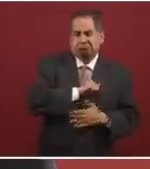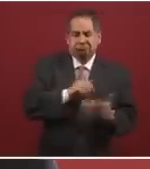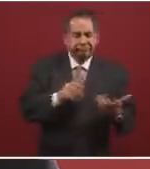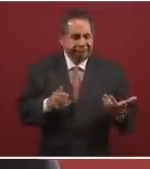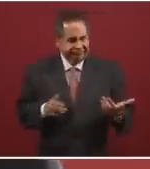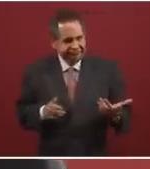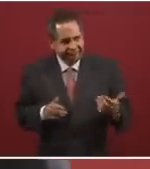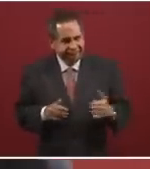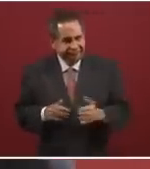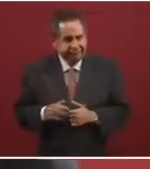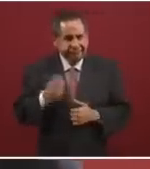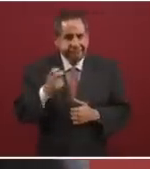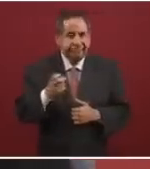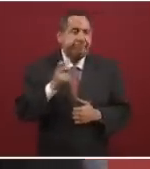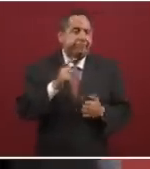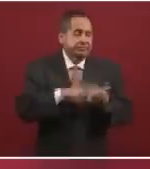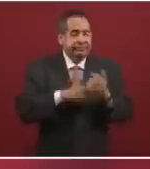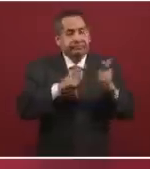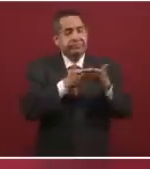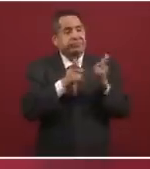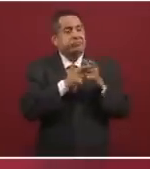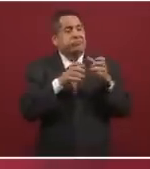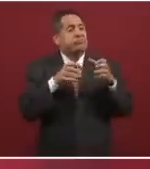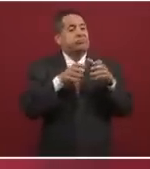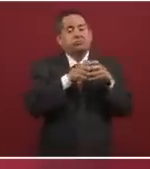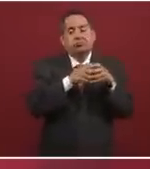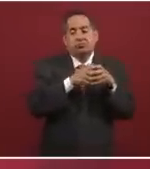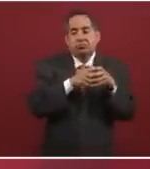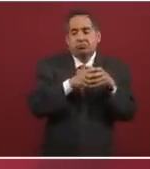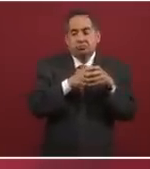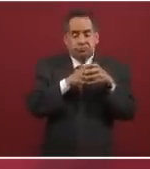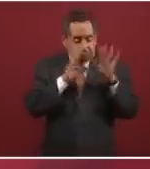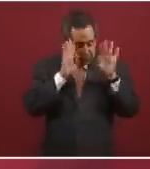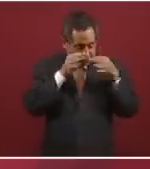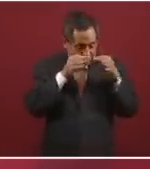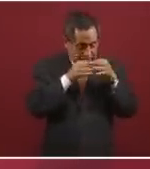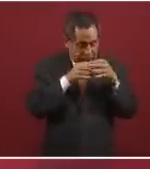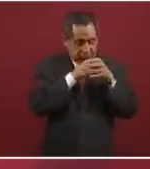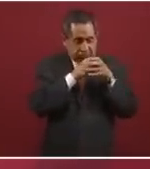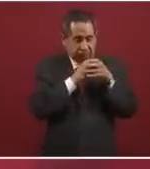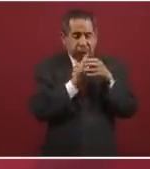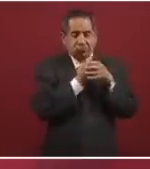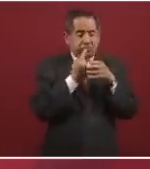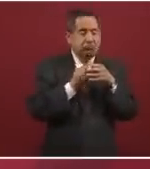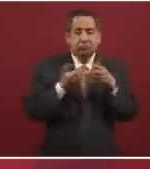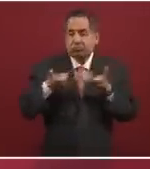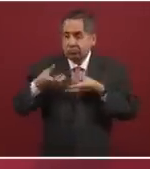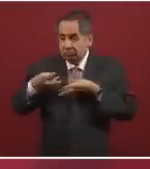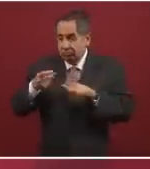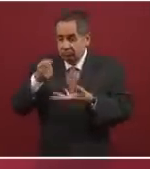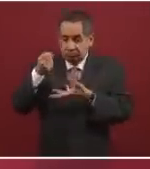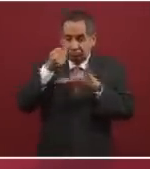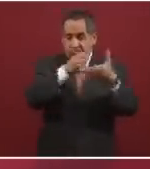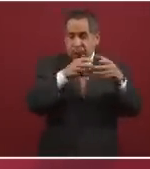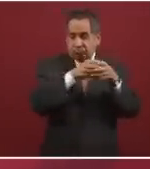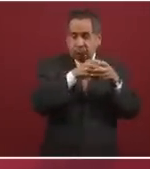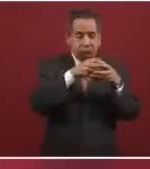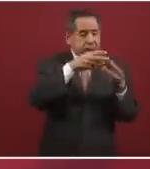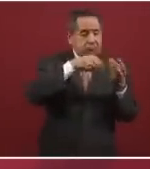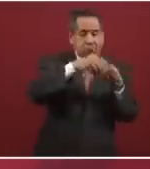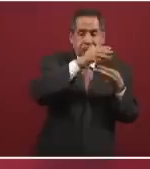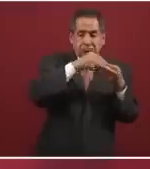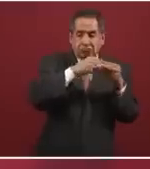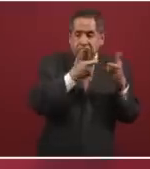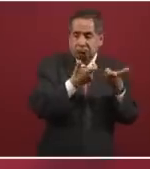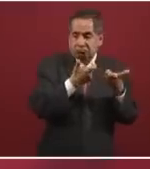Entonces, el gobierno estaba ensimismado. Todo el presupuesto se quedaba en pagar